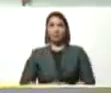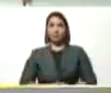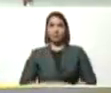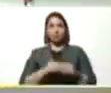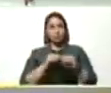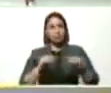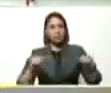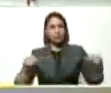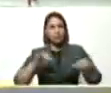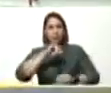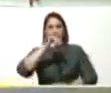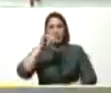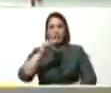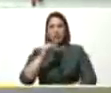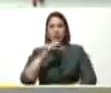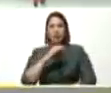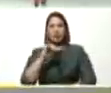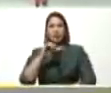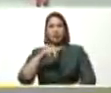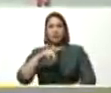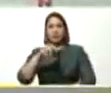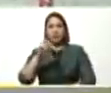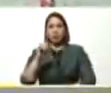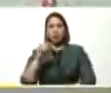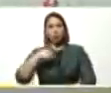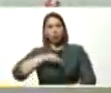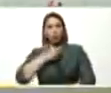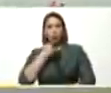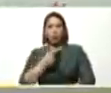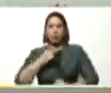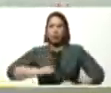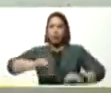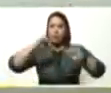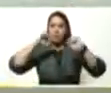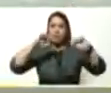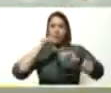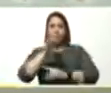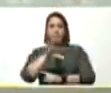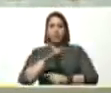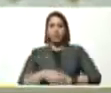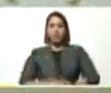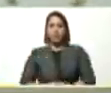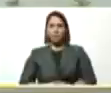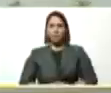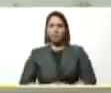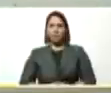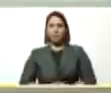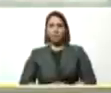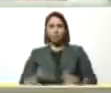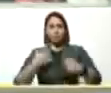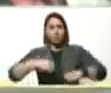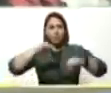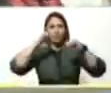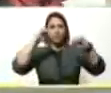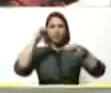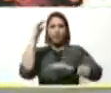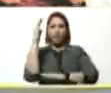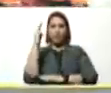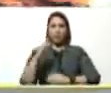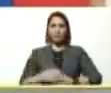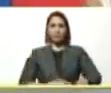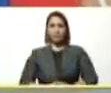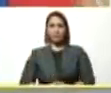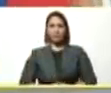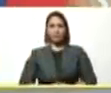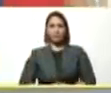de Jacinto Lara Meléndez. Por eso decimos que viva la patria. ¡Que viva! ¡Que viva Lara!